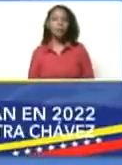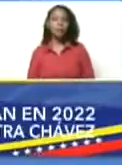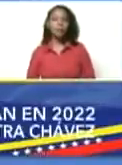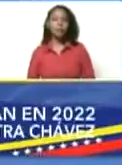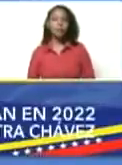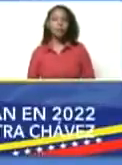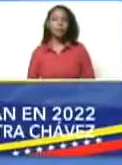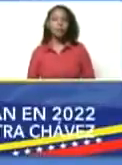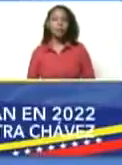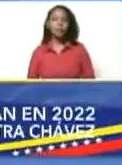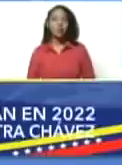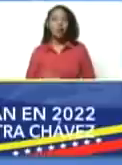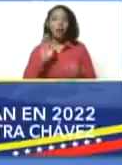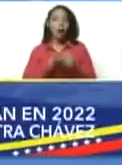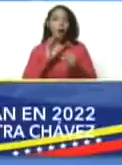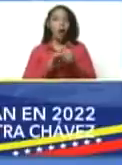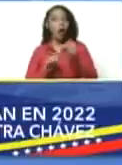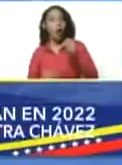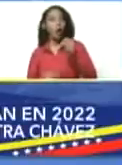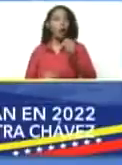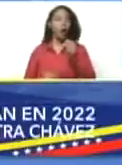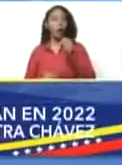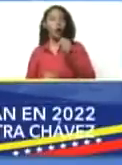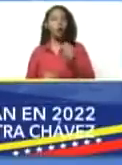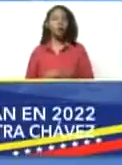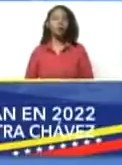el cantaor del llano,